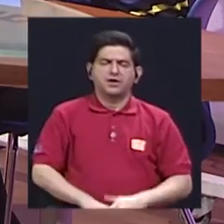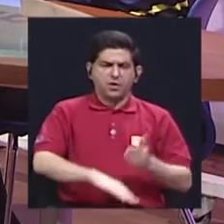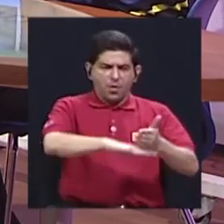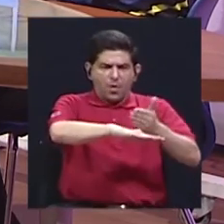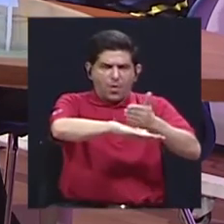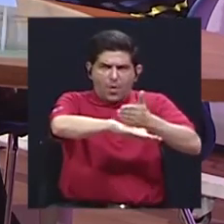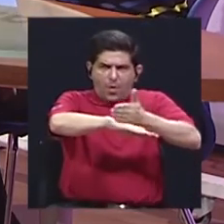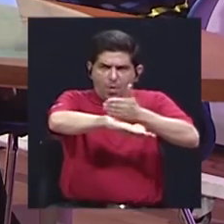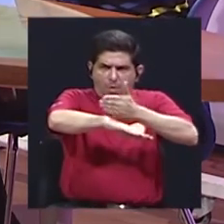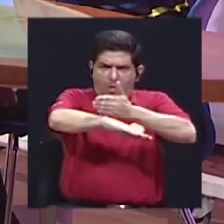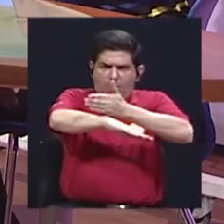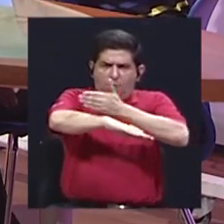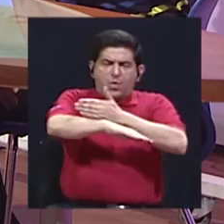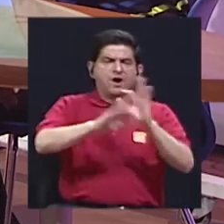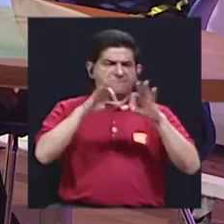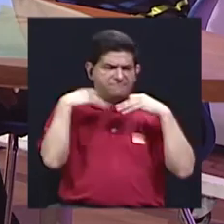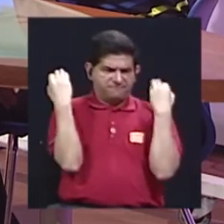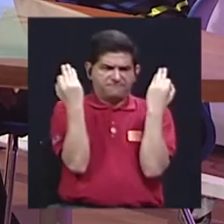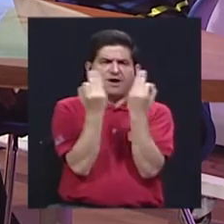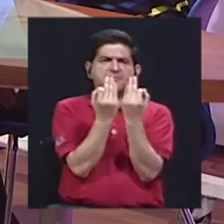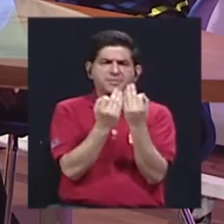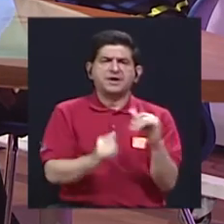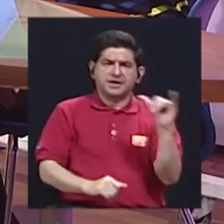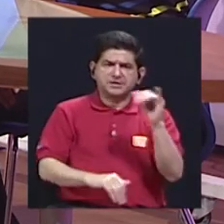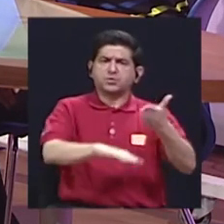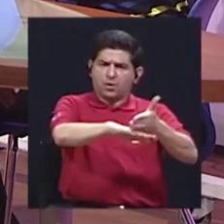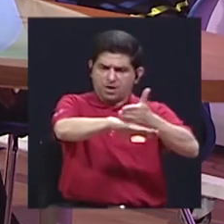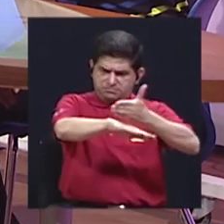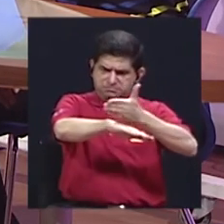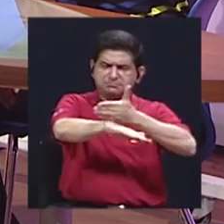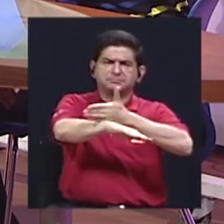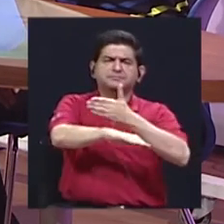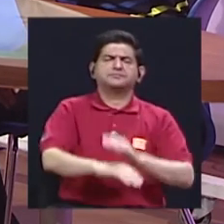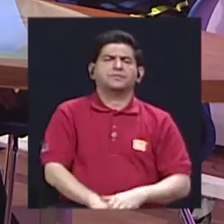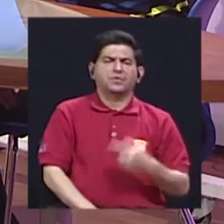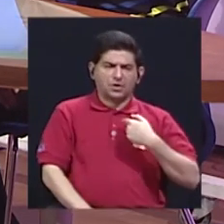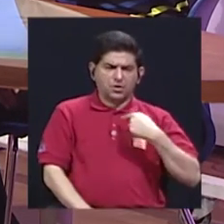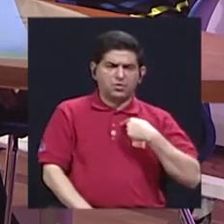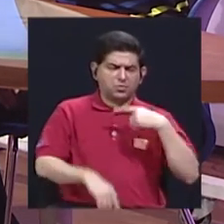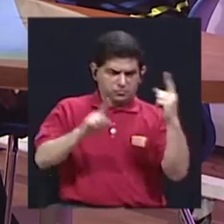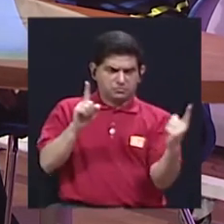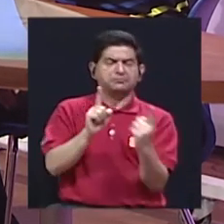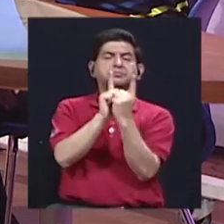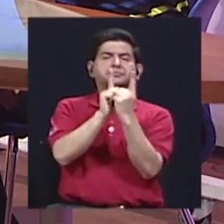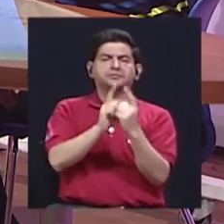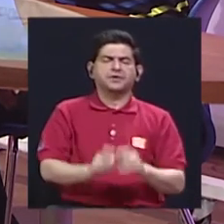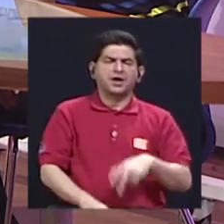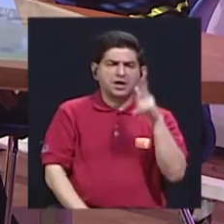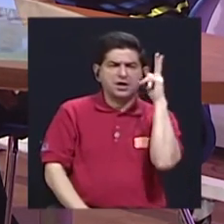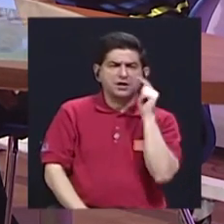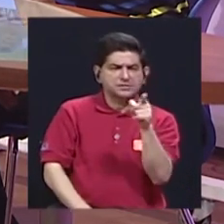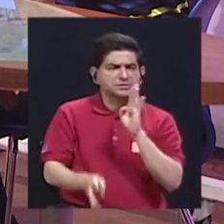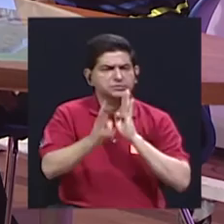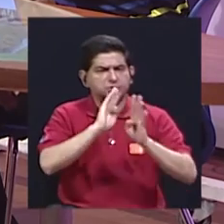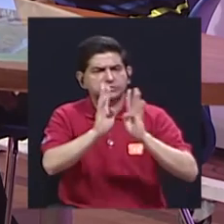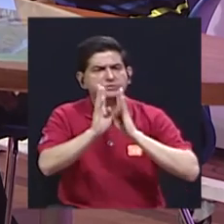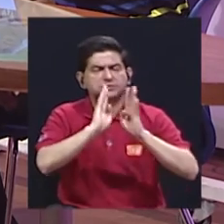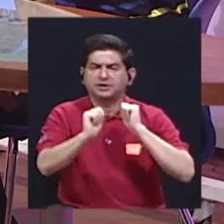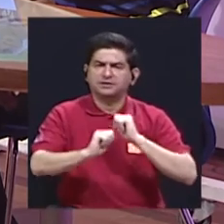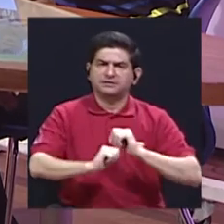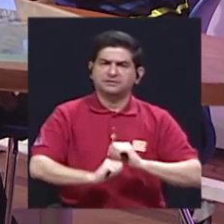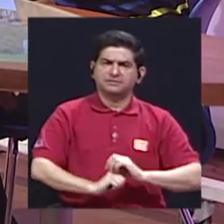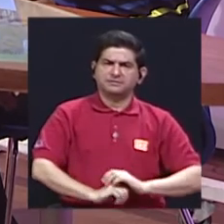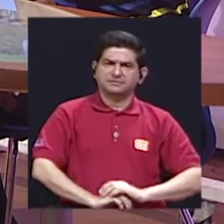evolucione que sus familias hayan evolucionado y cuando uno se enlace encuentra y las escucha hablar